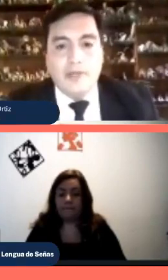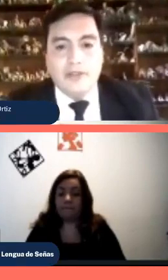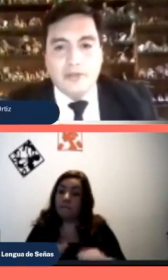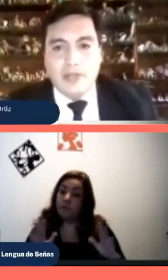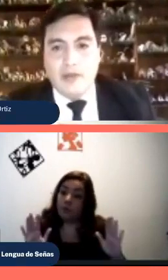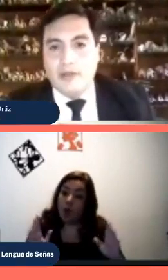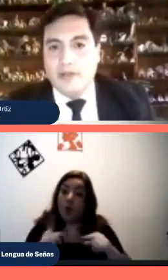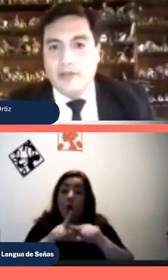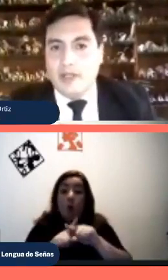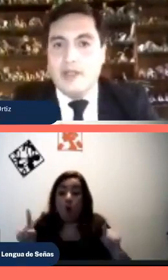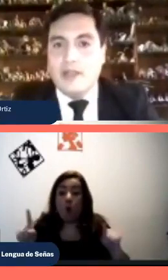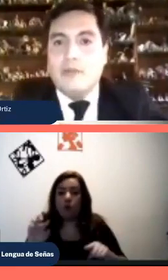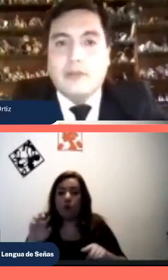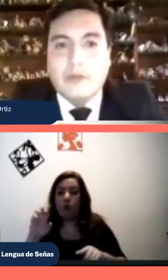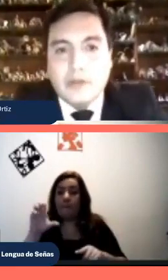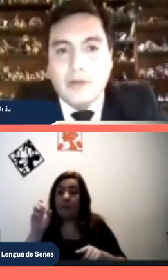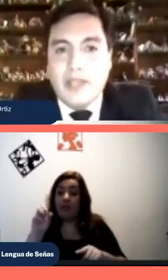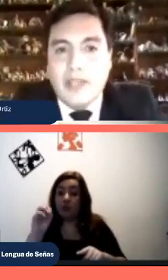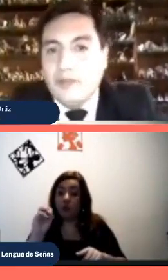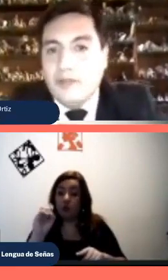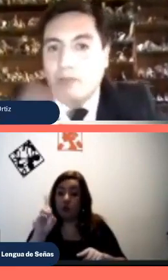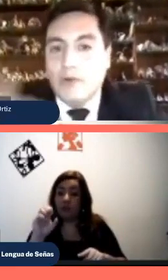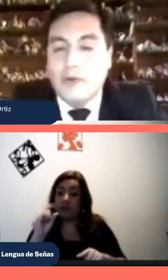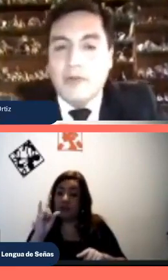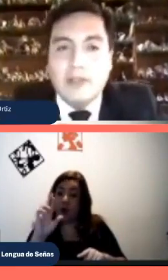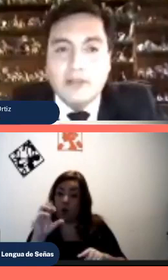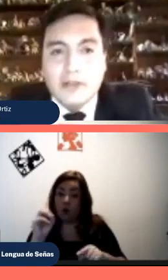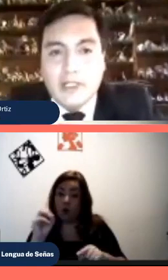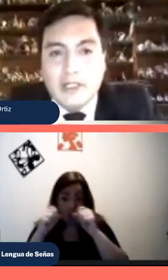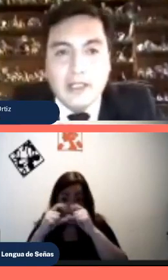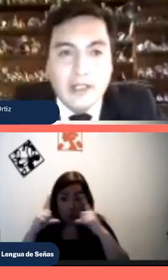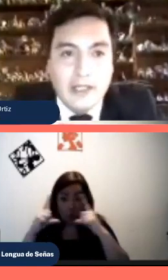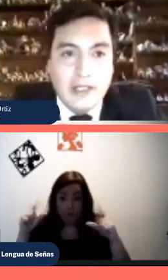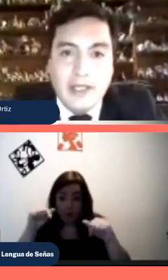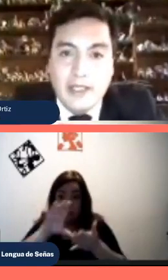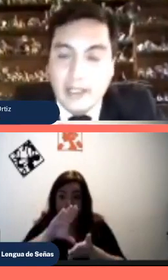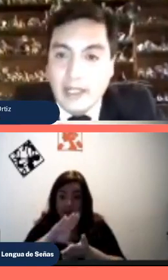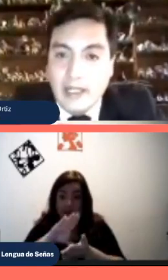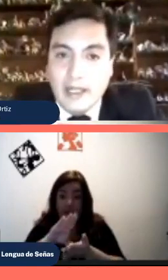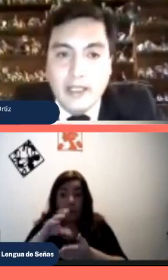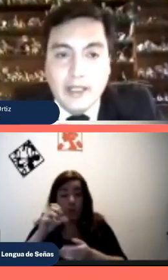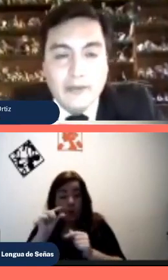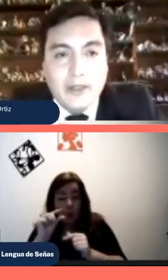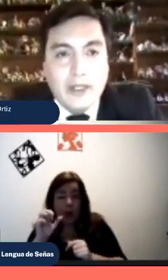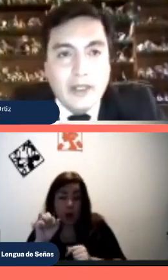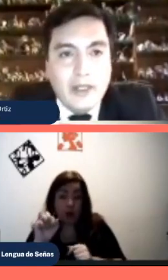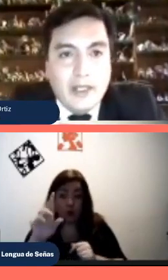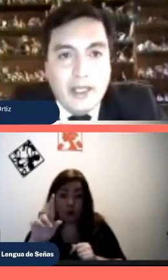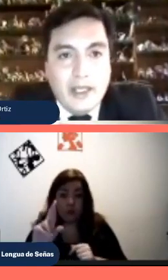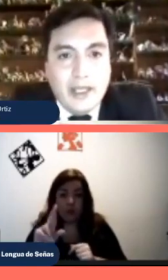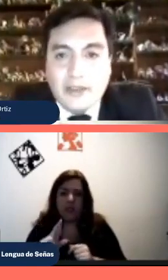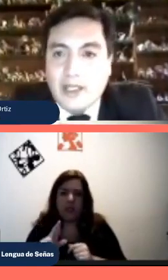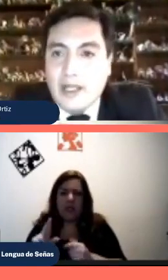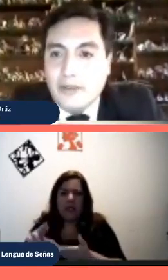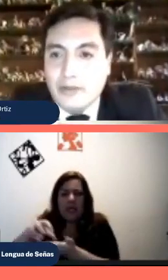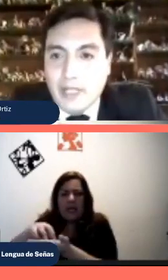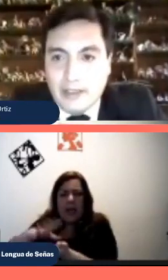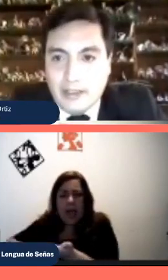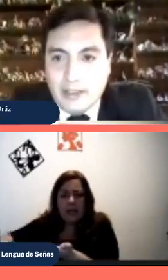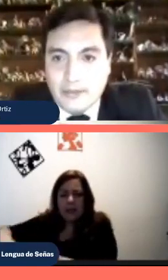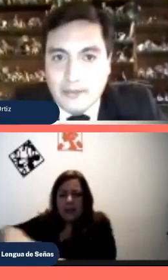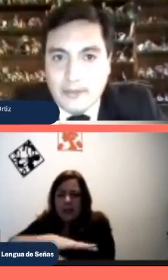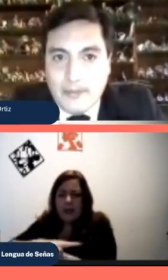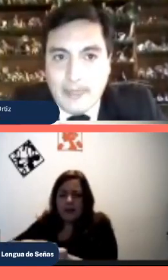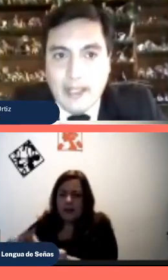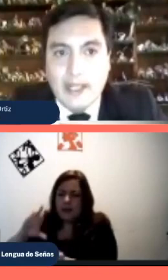Otro plesiosaurio que se ha descubierto en nuestro país, y un poco más al norte, en la isla Quiriquina, es el